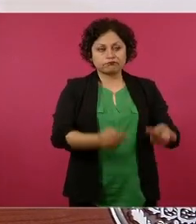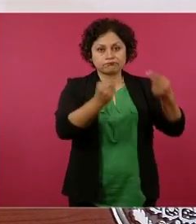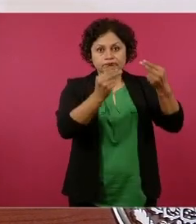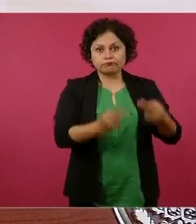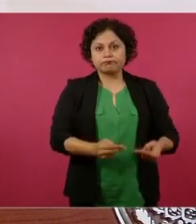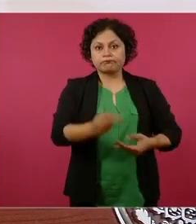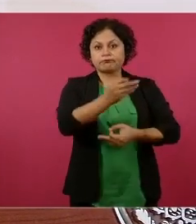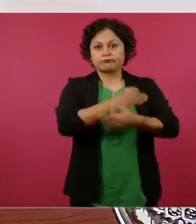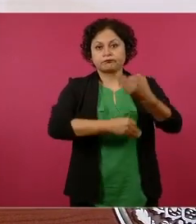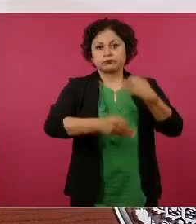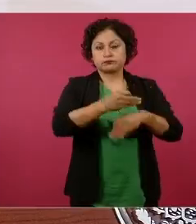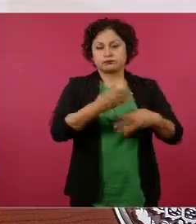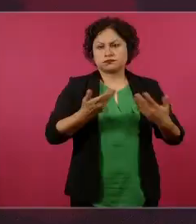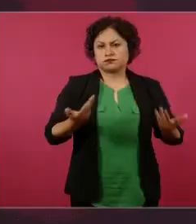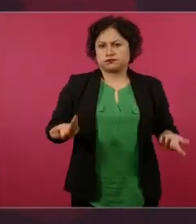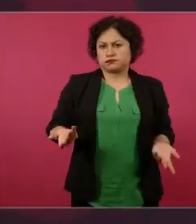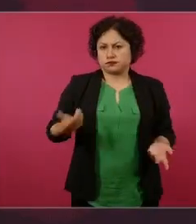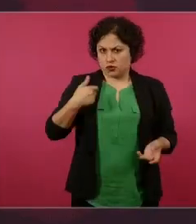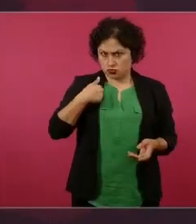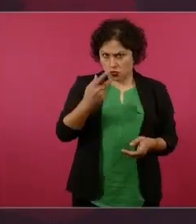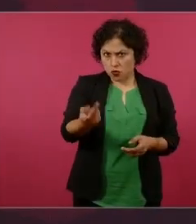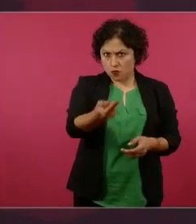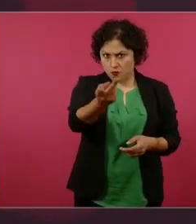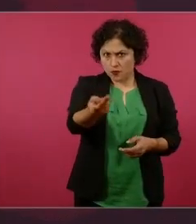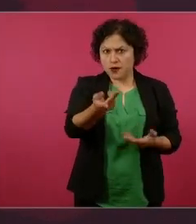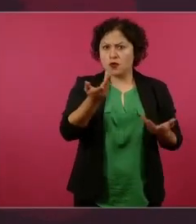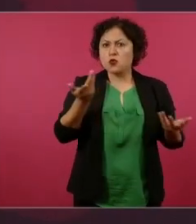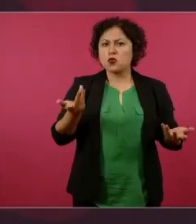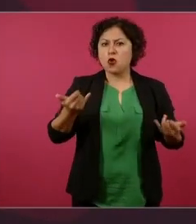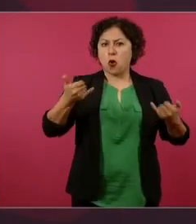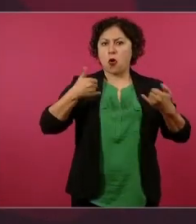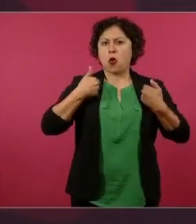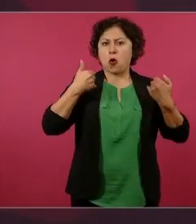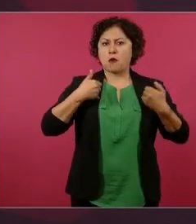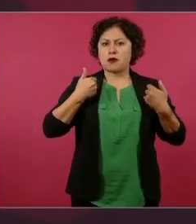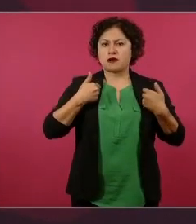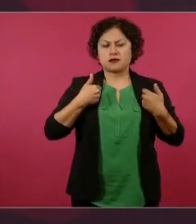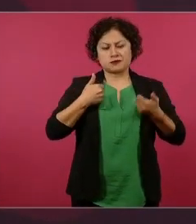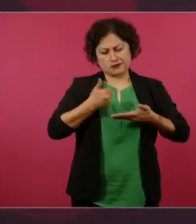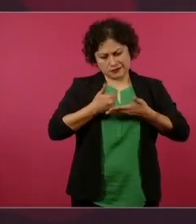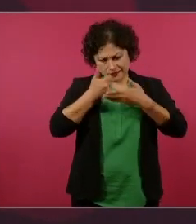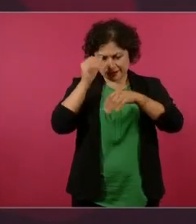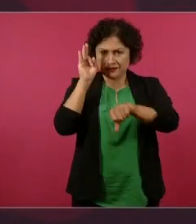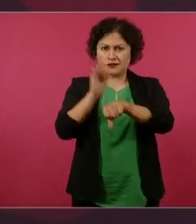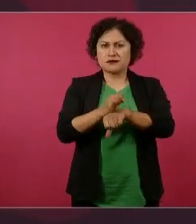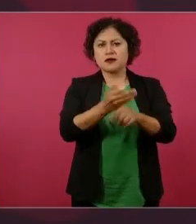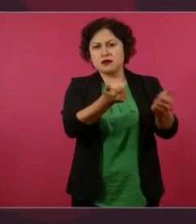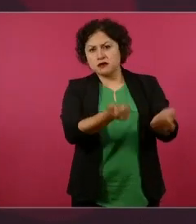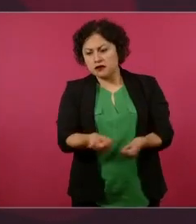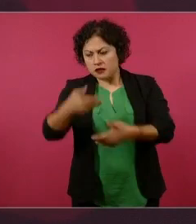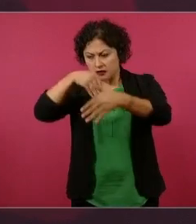¿Qué no es mejor tener a los jóvenes estudiando que tenerlos en la calle?